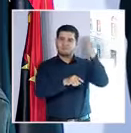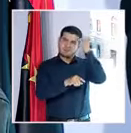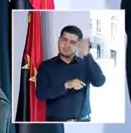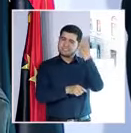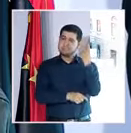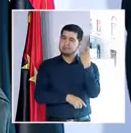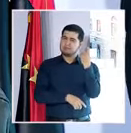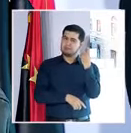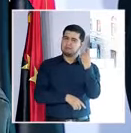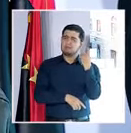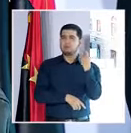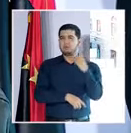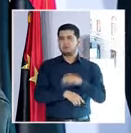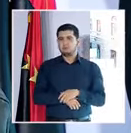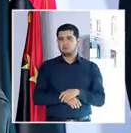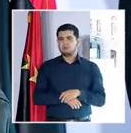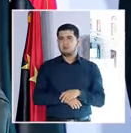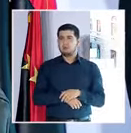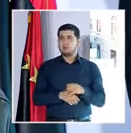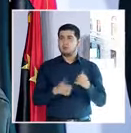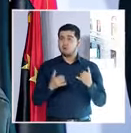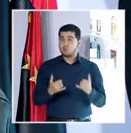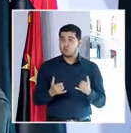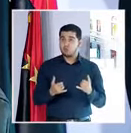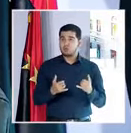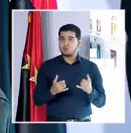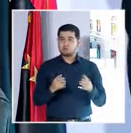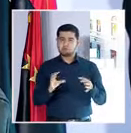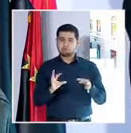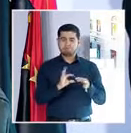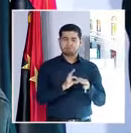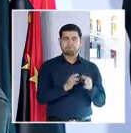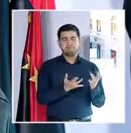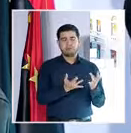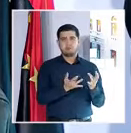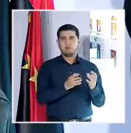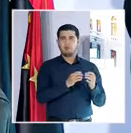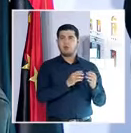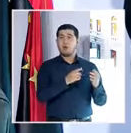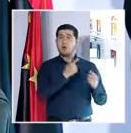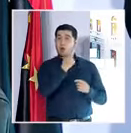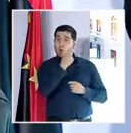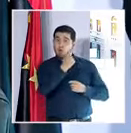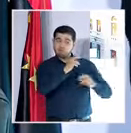abocados a un concurso que de manera necia, y lo tengo que decir así,